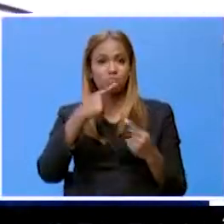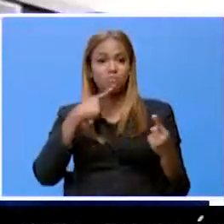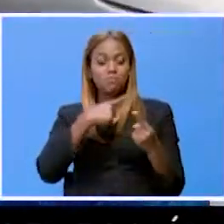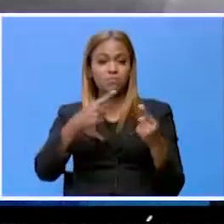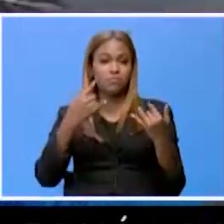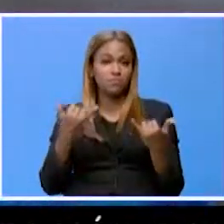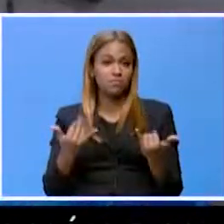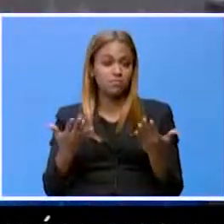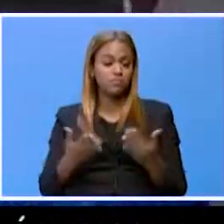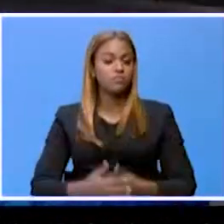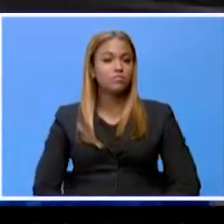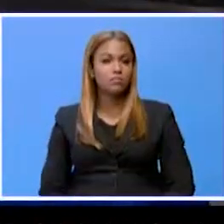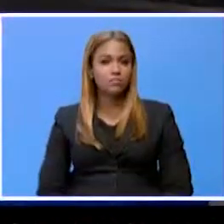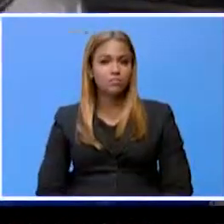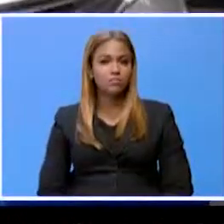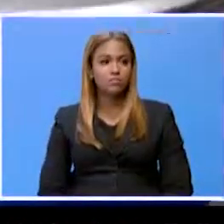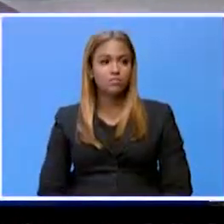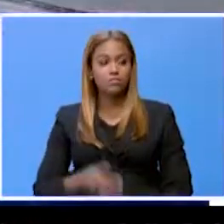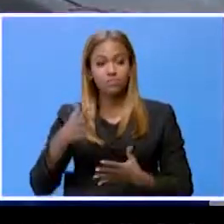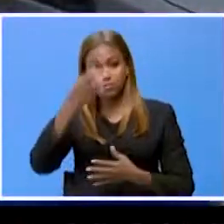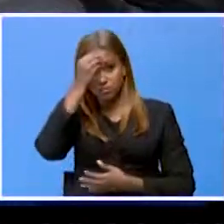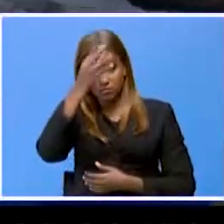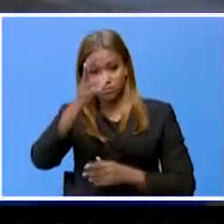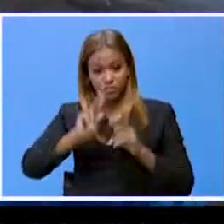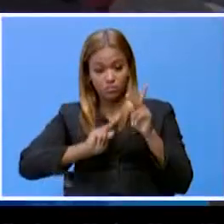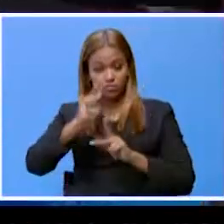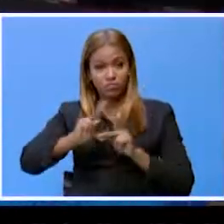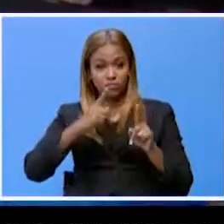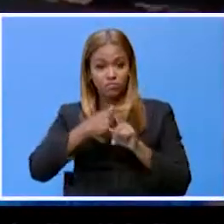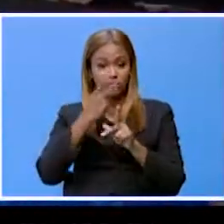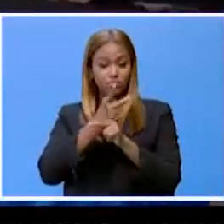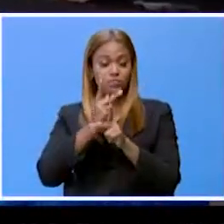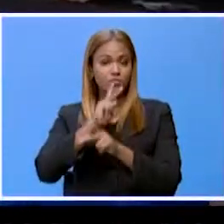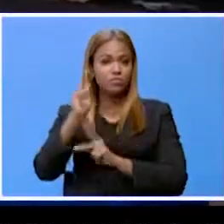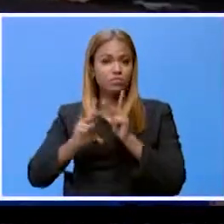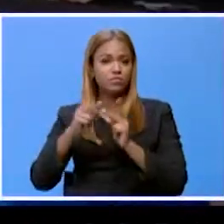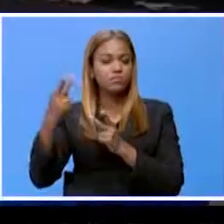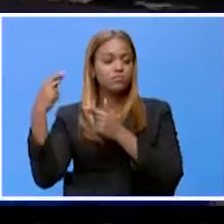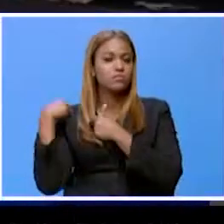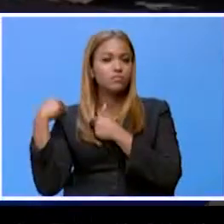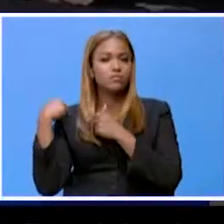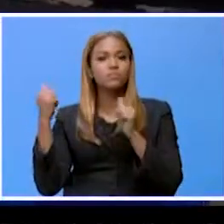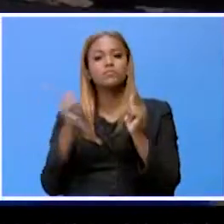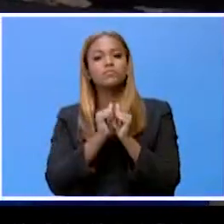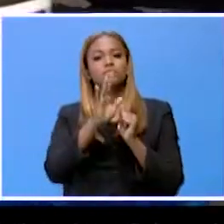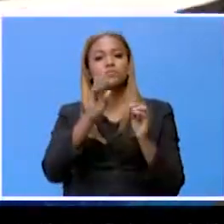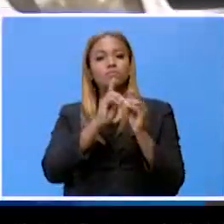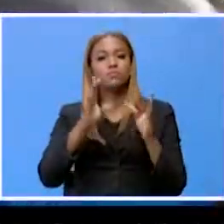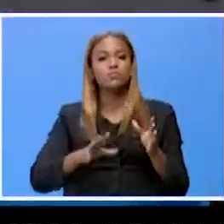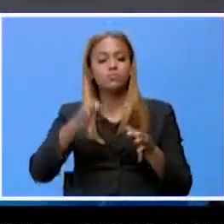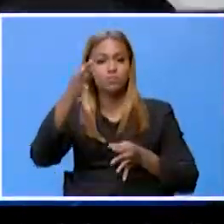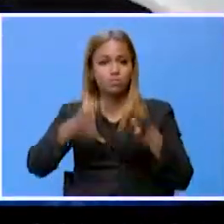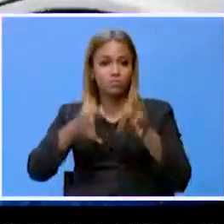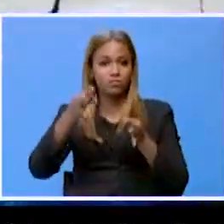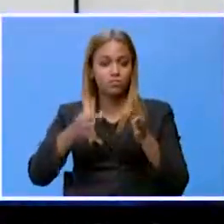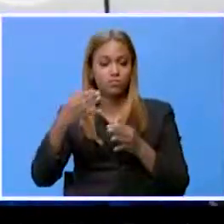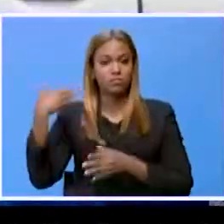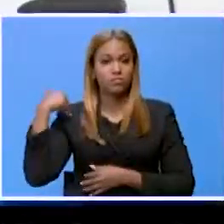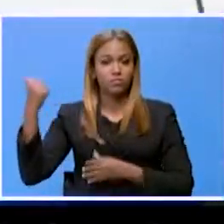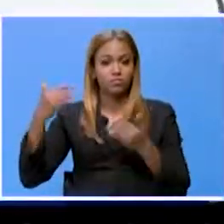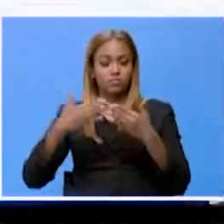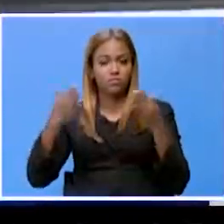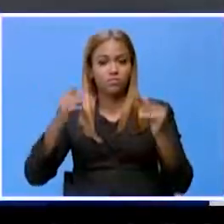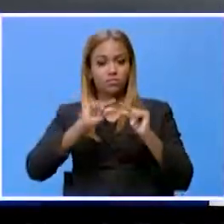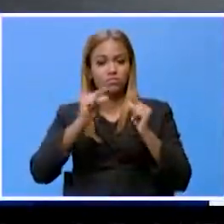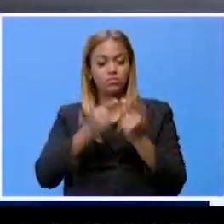emisión estelar. Como adelantas, un personal de la Defensa Civil encabezado por su director ejecutivo, el general